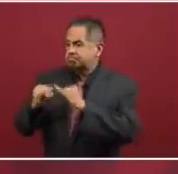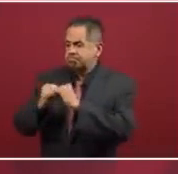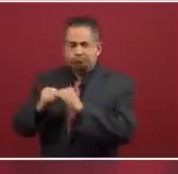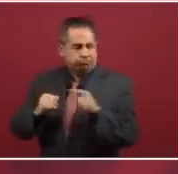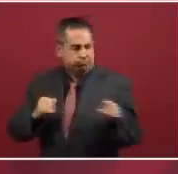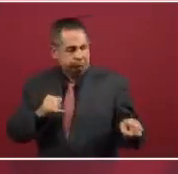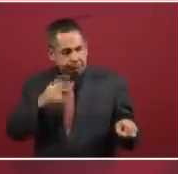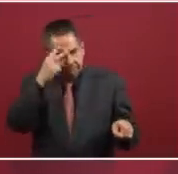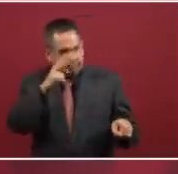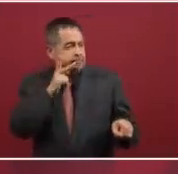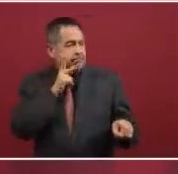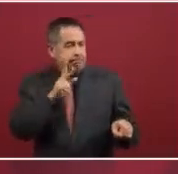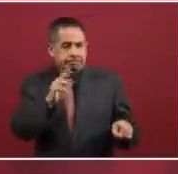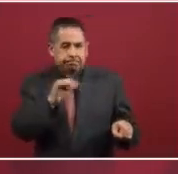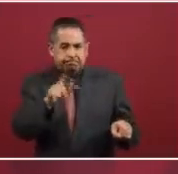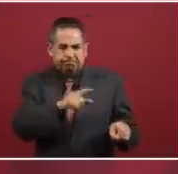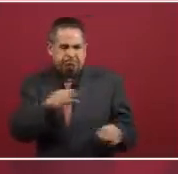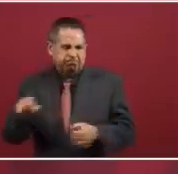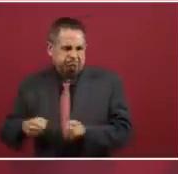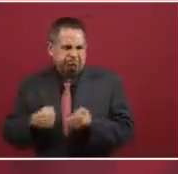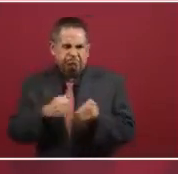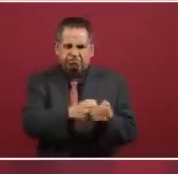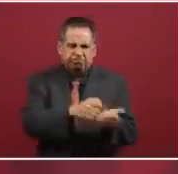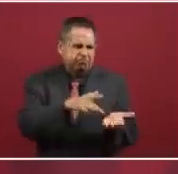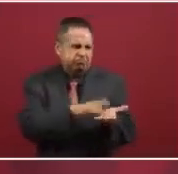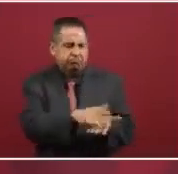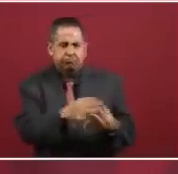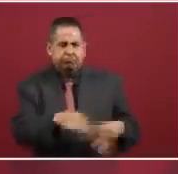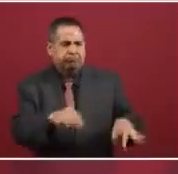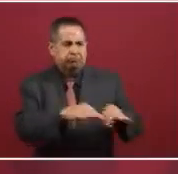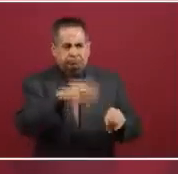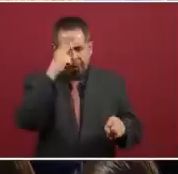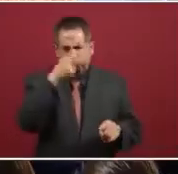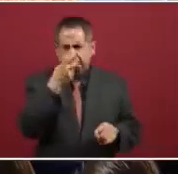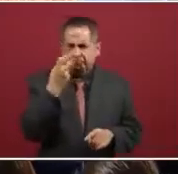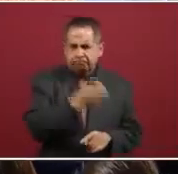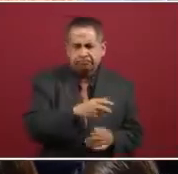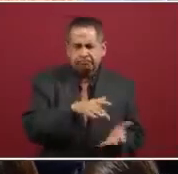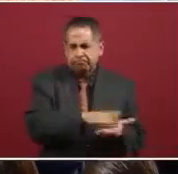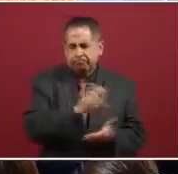financieras para la más importante empresa y sector de México.